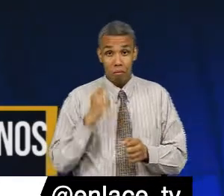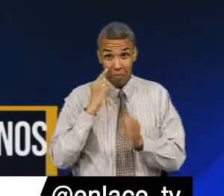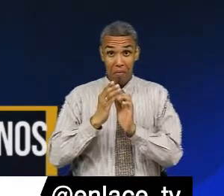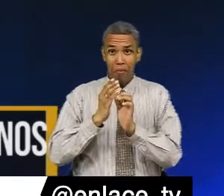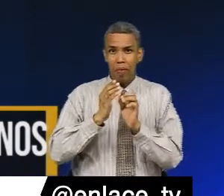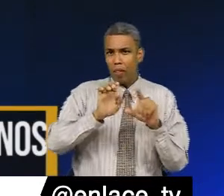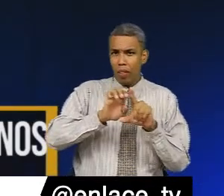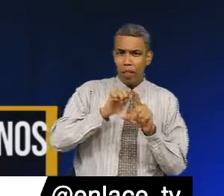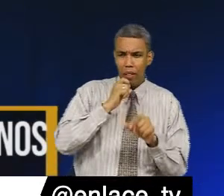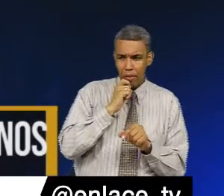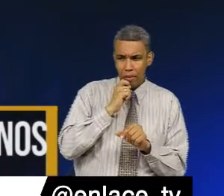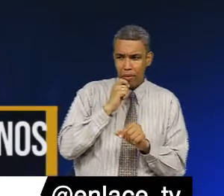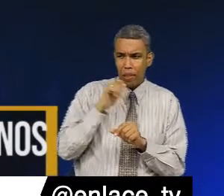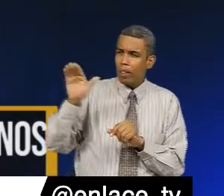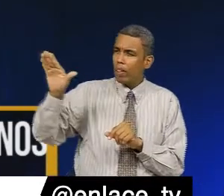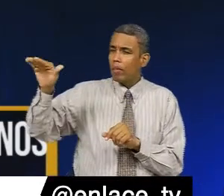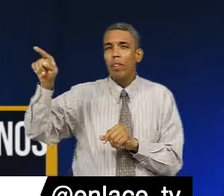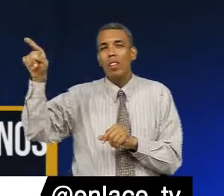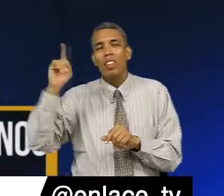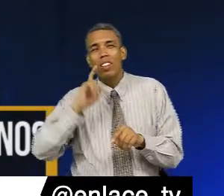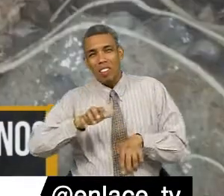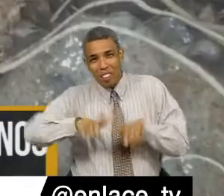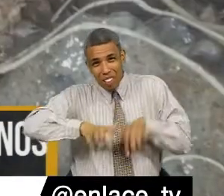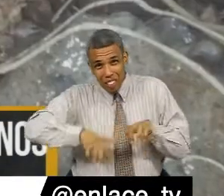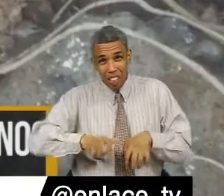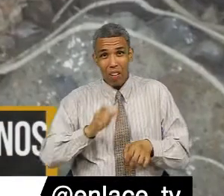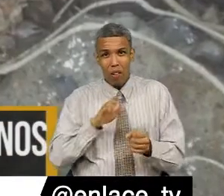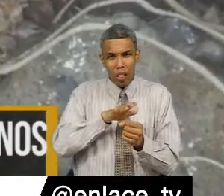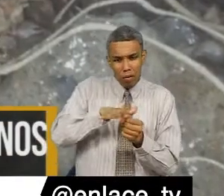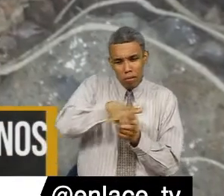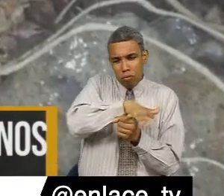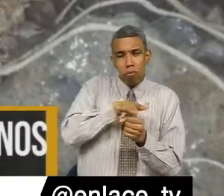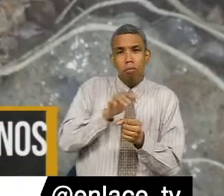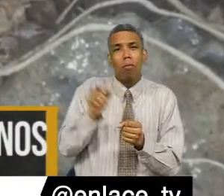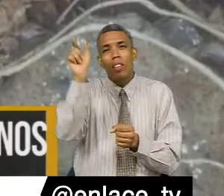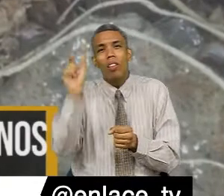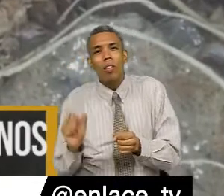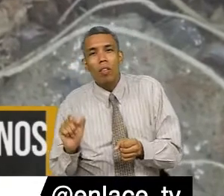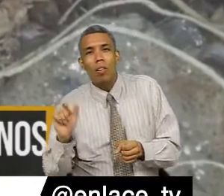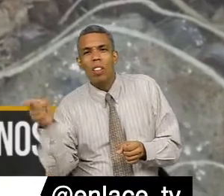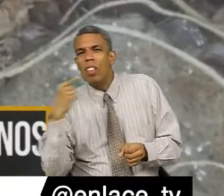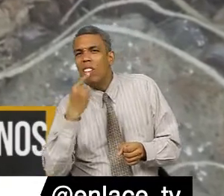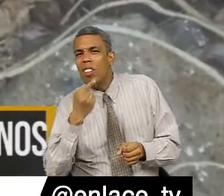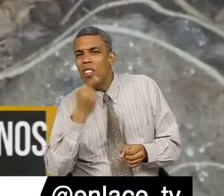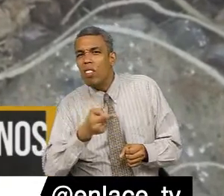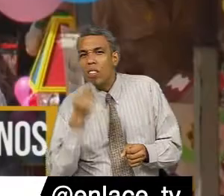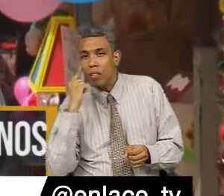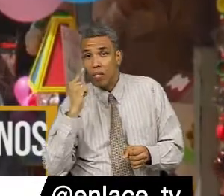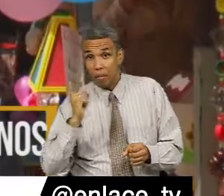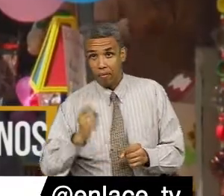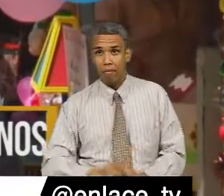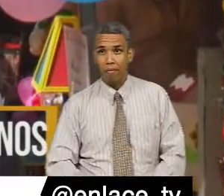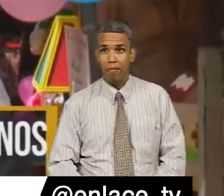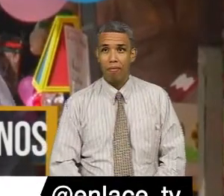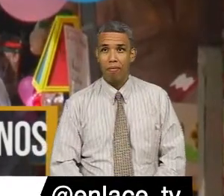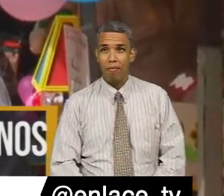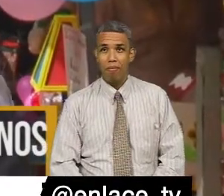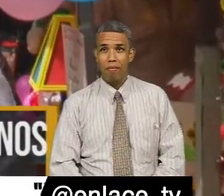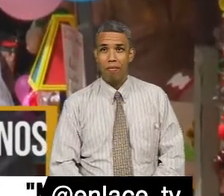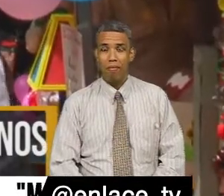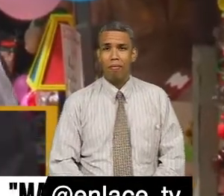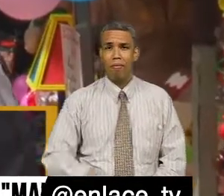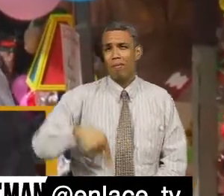al secretario de Medio Ambiente, Ricardo López, quien responde a la comunidad. Esto fue lo que él mencionó. Durante este año hemos